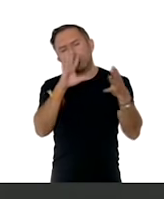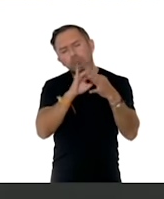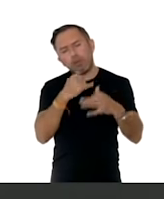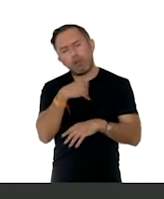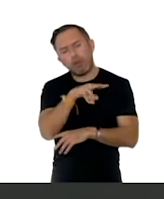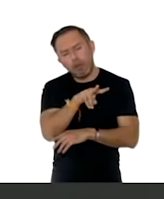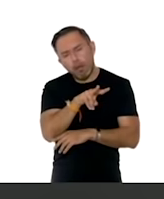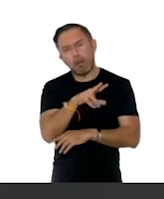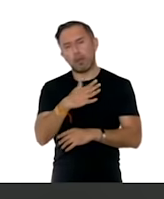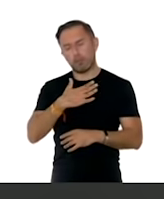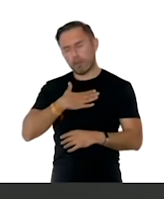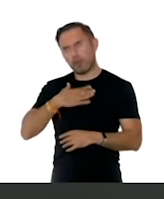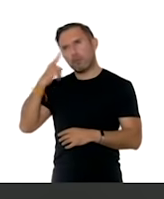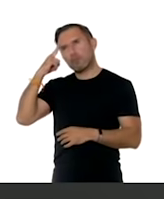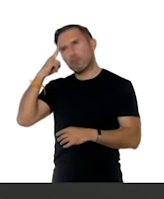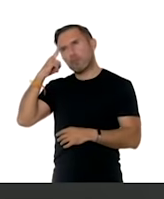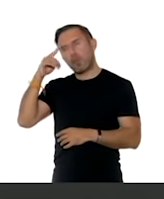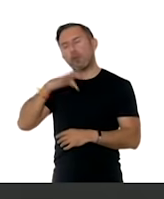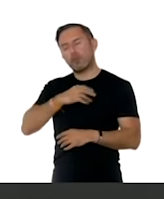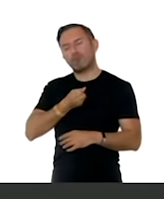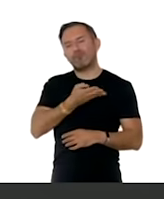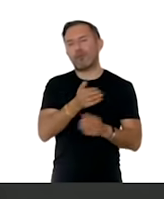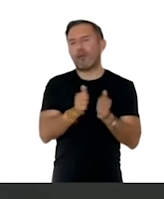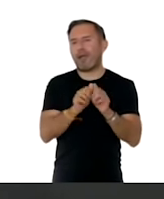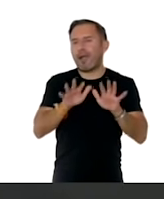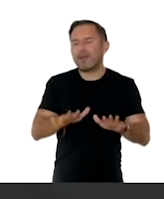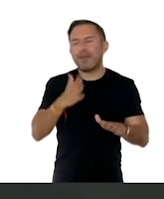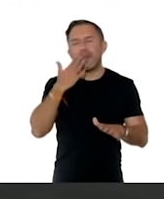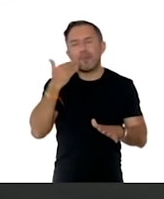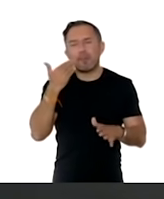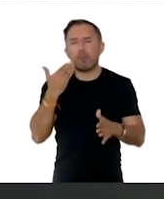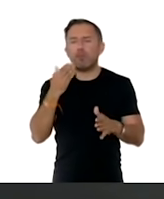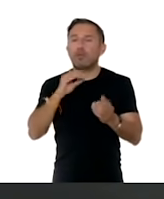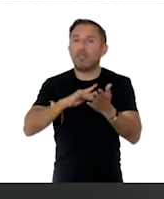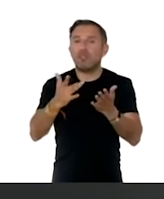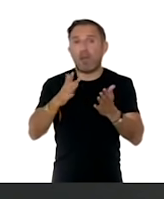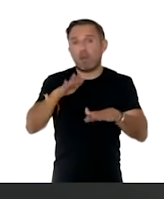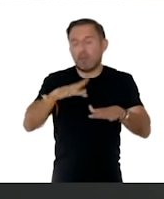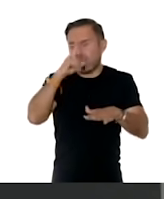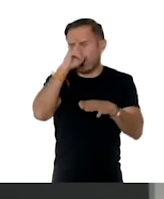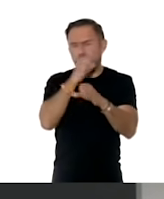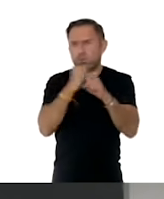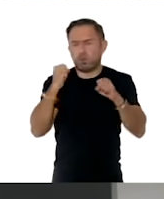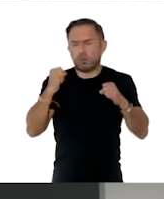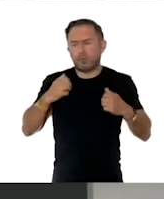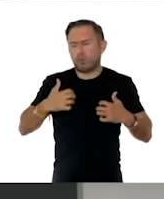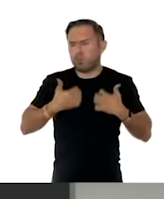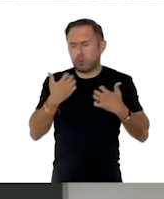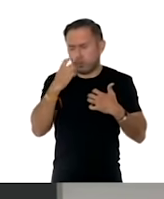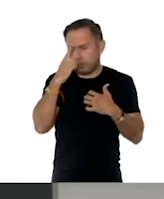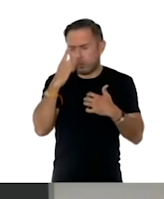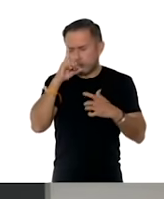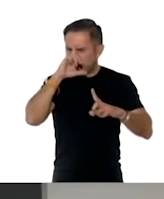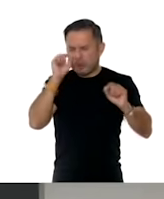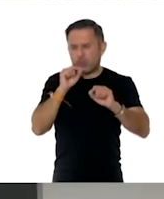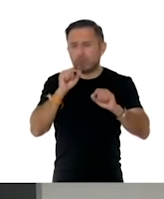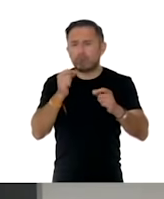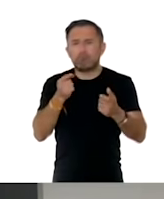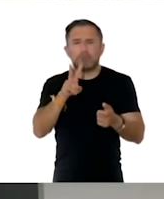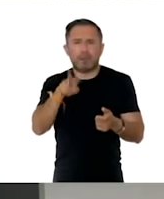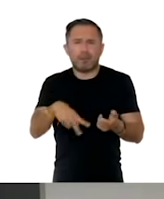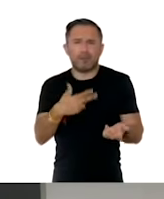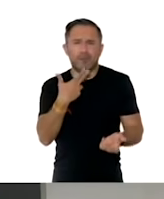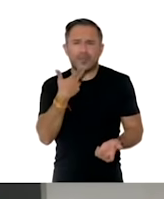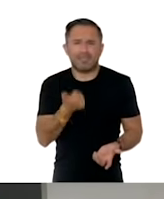manera tranquila y amigable. Muchas veces nos enojamos o explotamos por cosas que no valen la pena. Y la verdad es una pérdida de